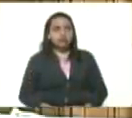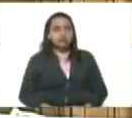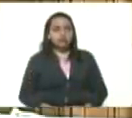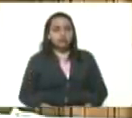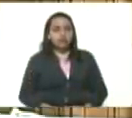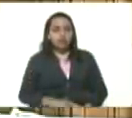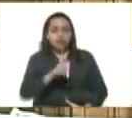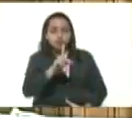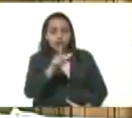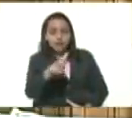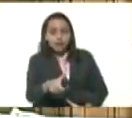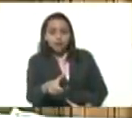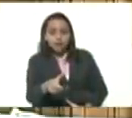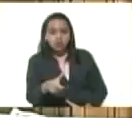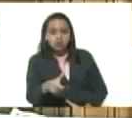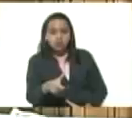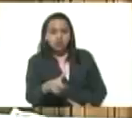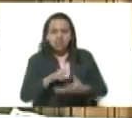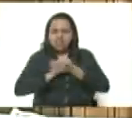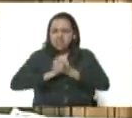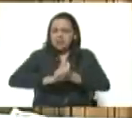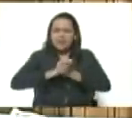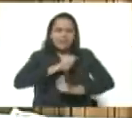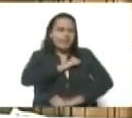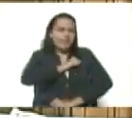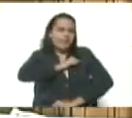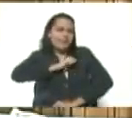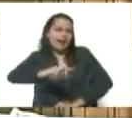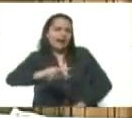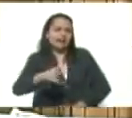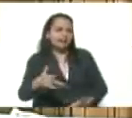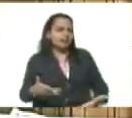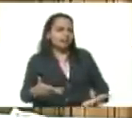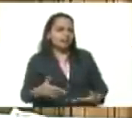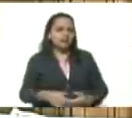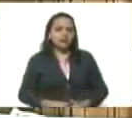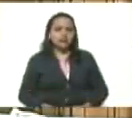es una persona de su máxima confianza.